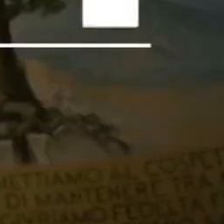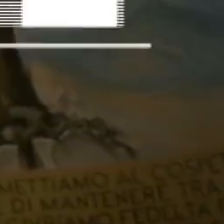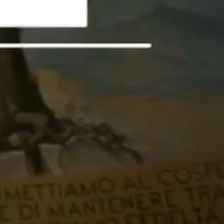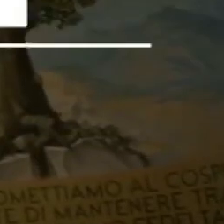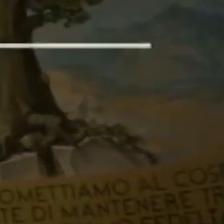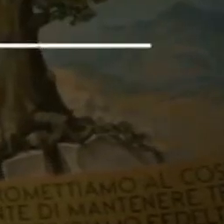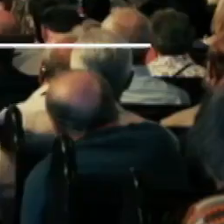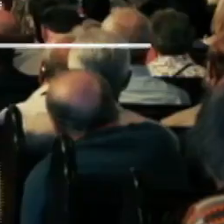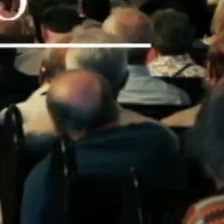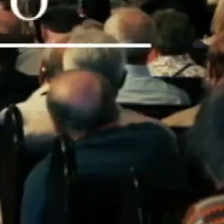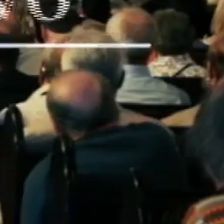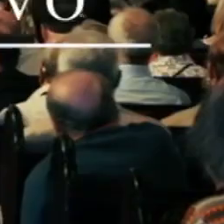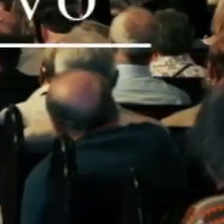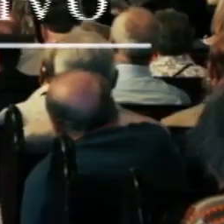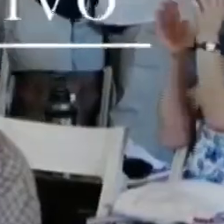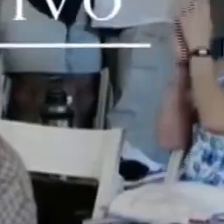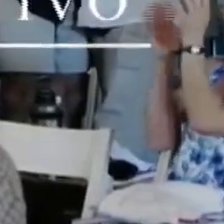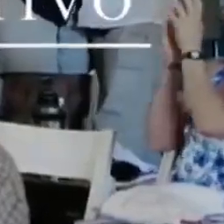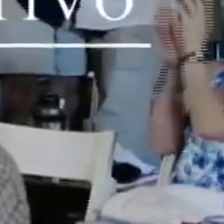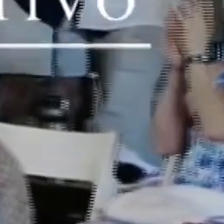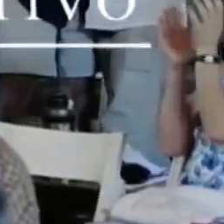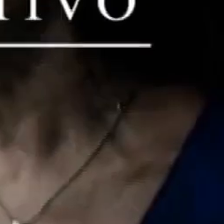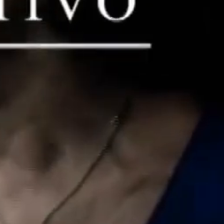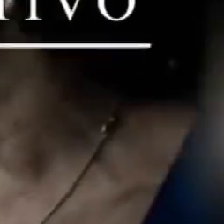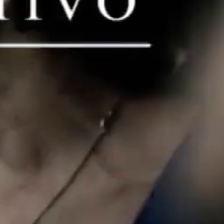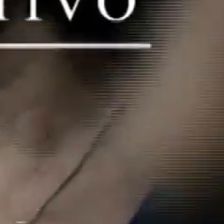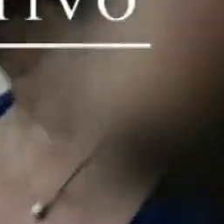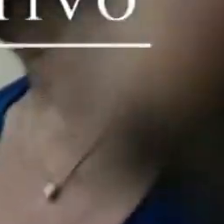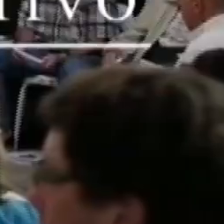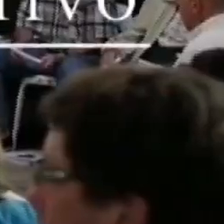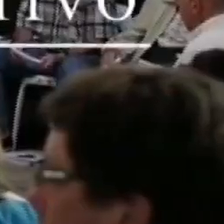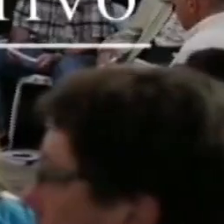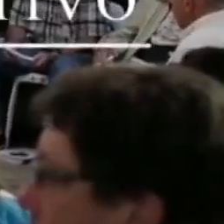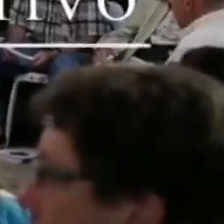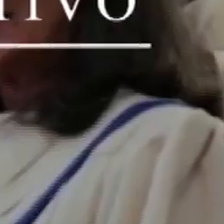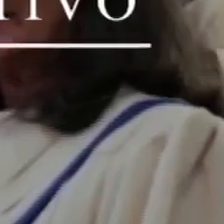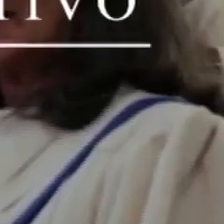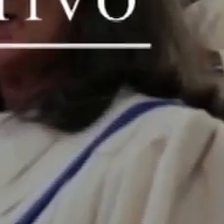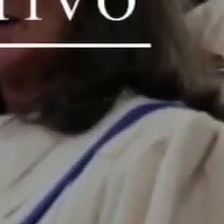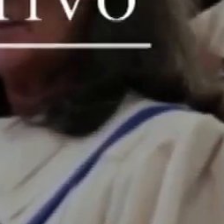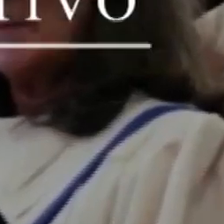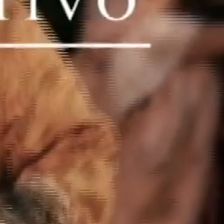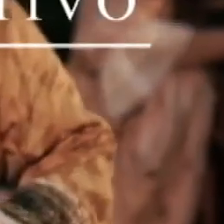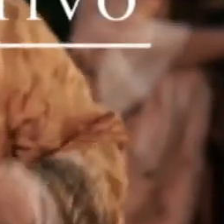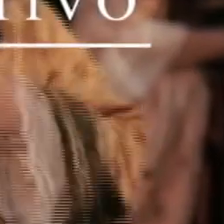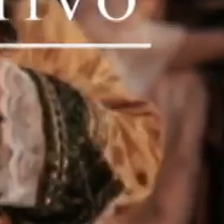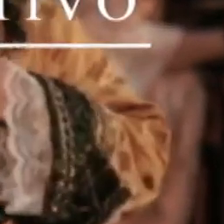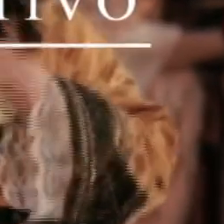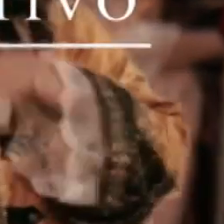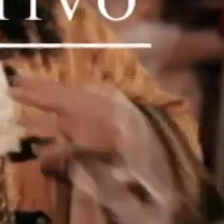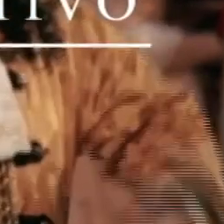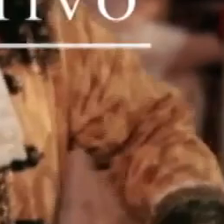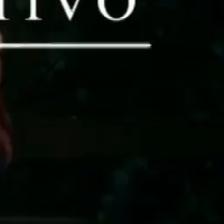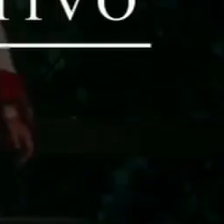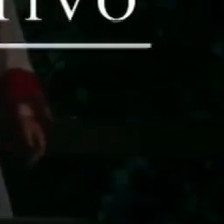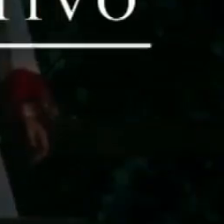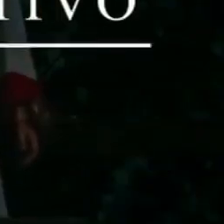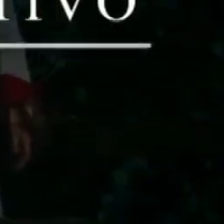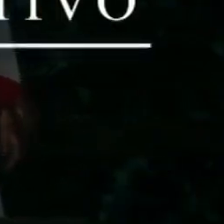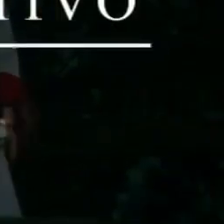en torno a una comunidad con más de 850 que se han atrevido a desafiar la Iglesia Católica y al